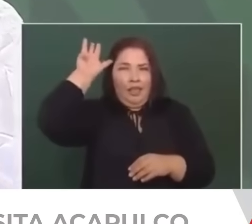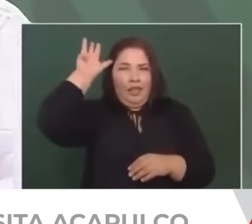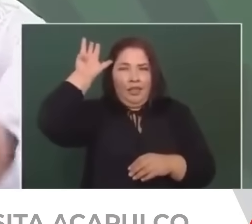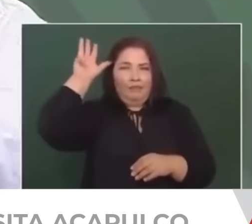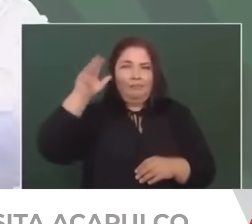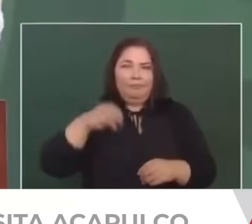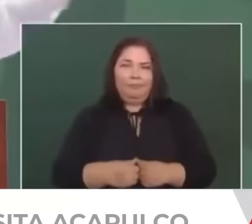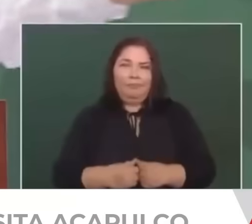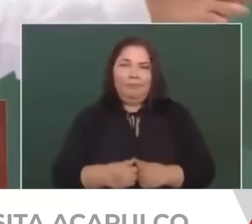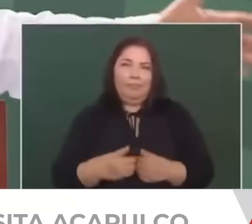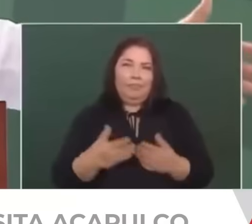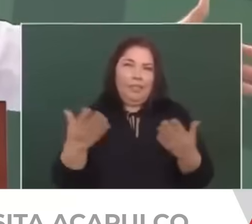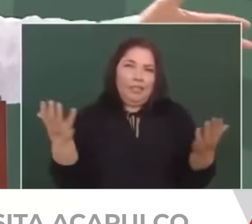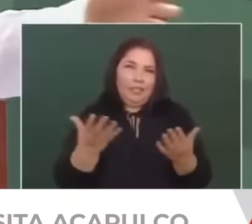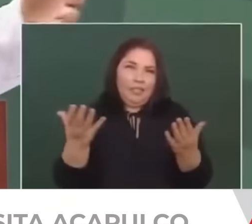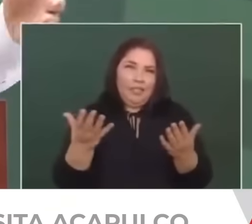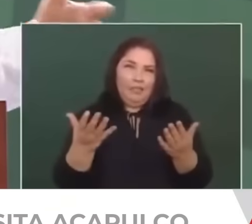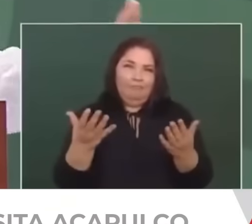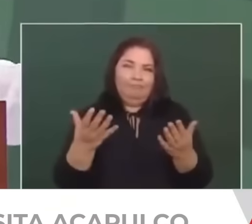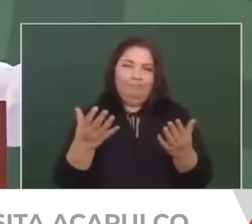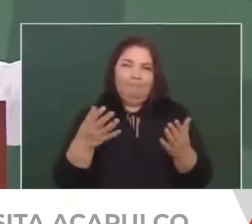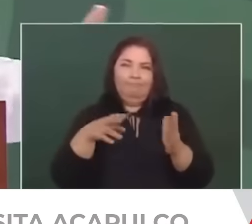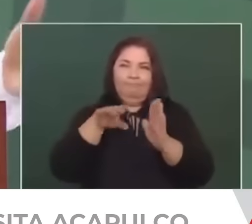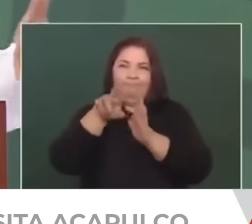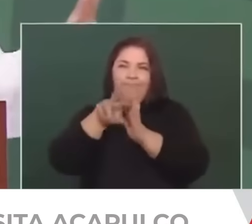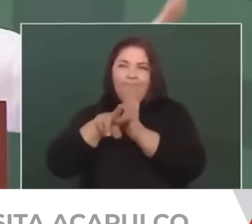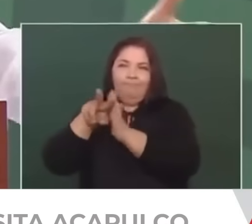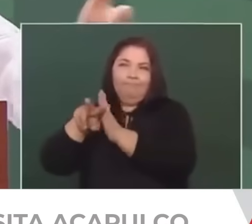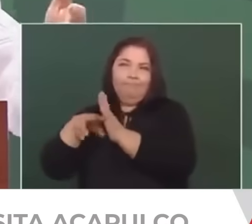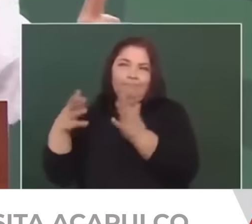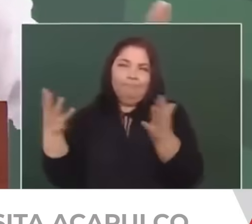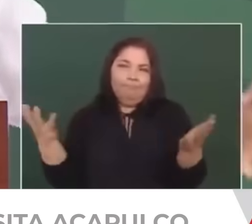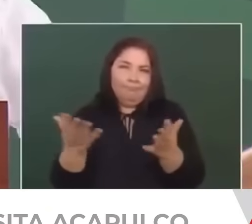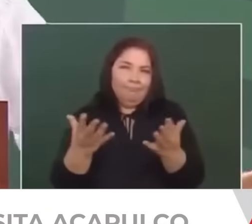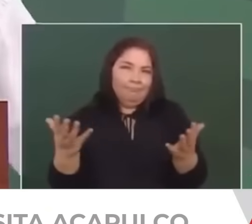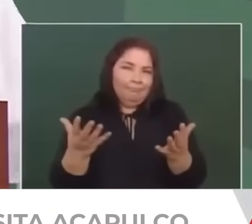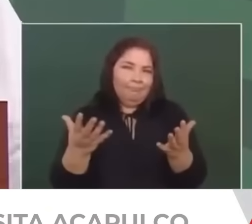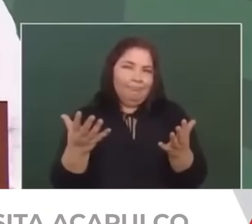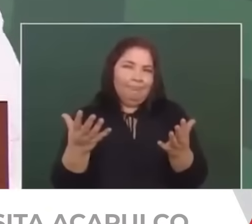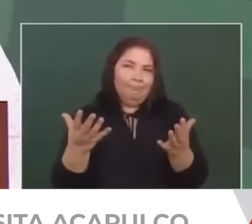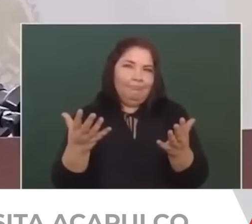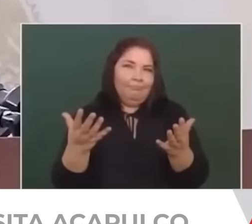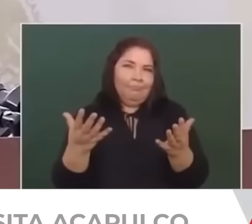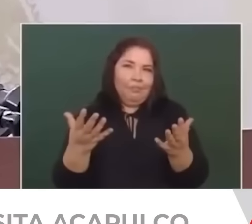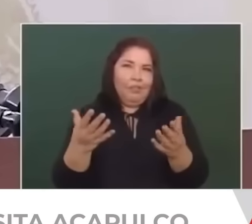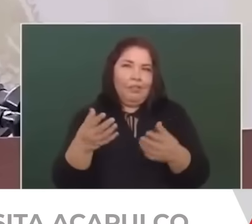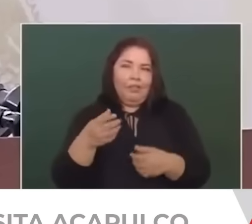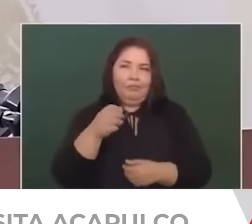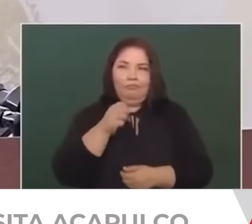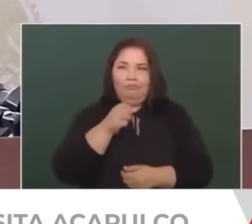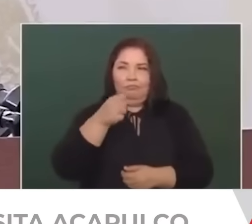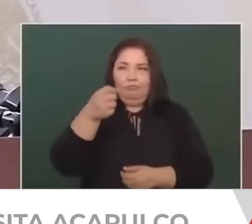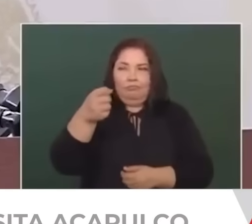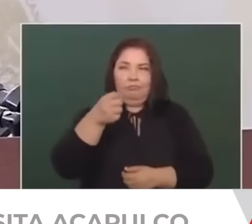Azteca hicieron unos reportajes y le abrieron el